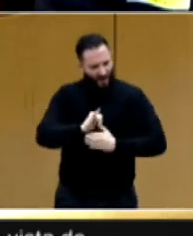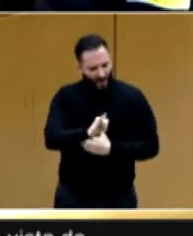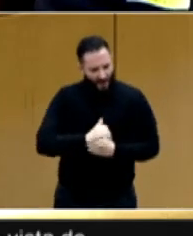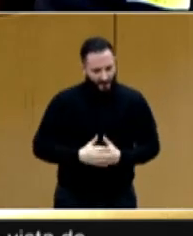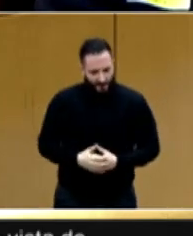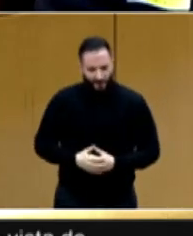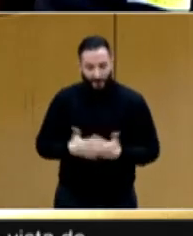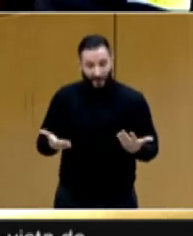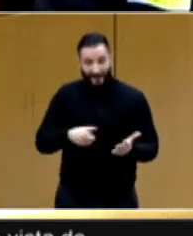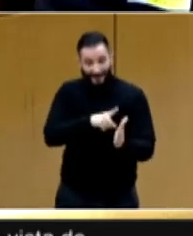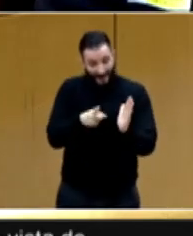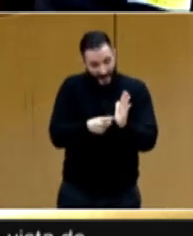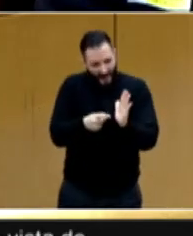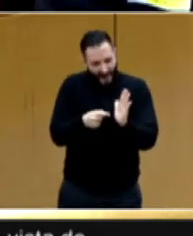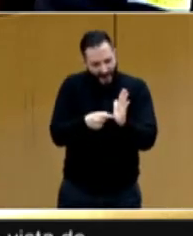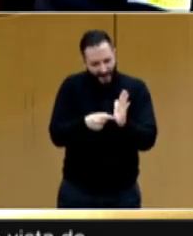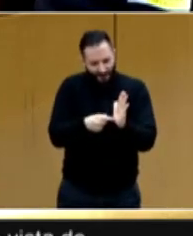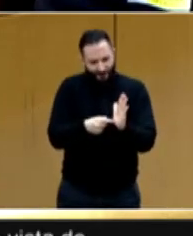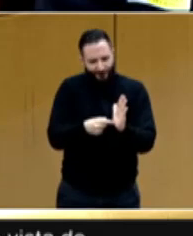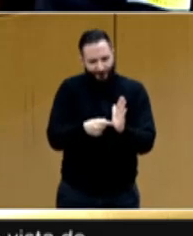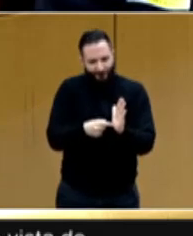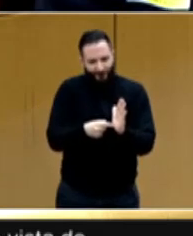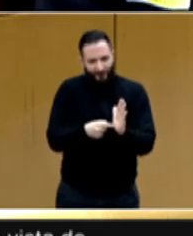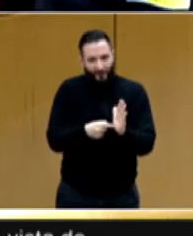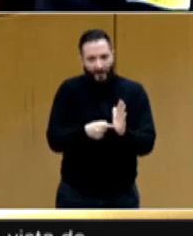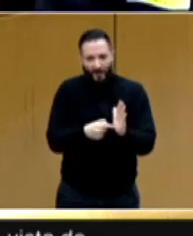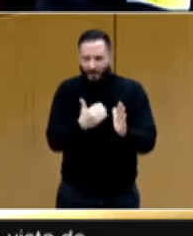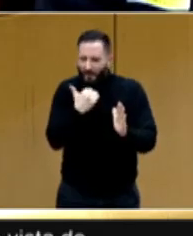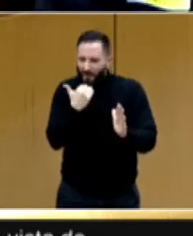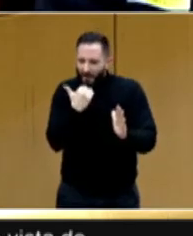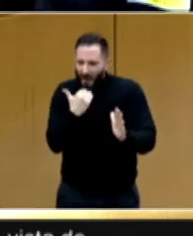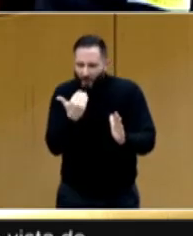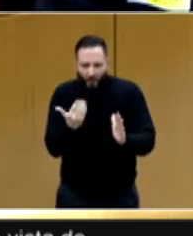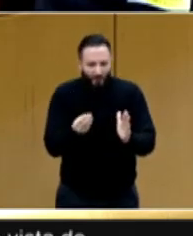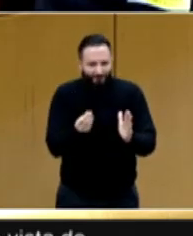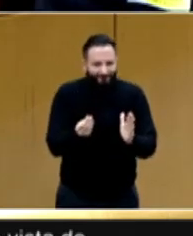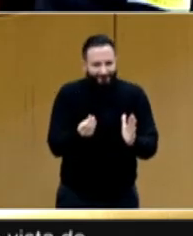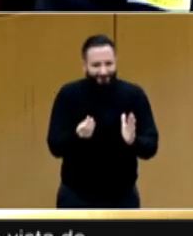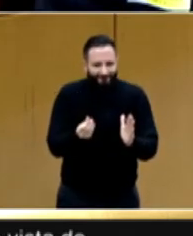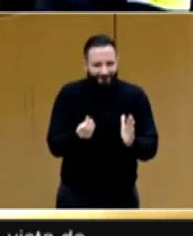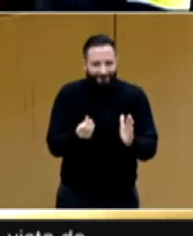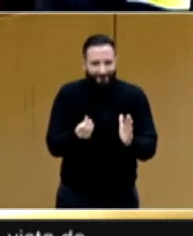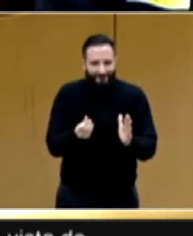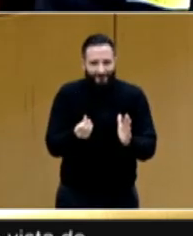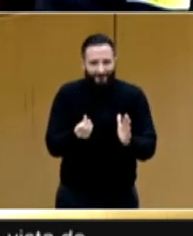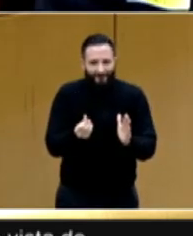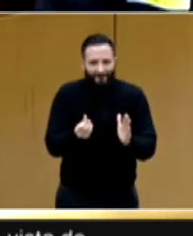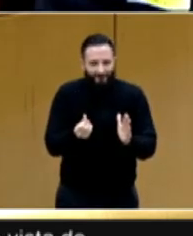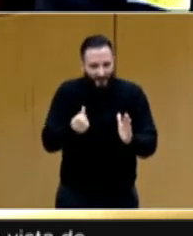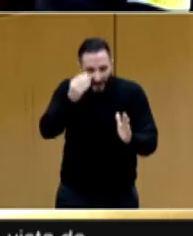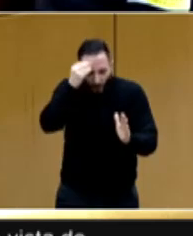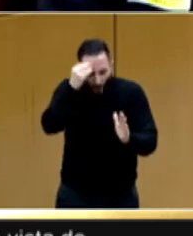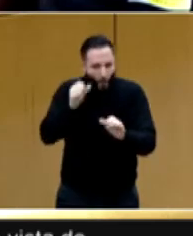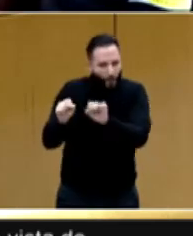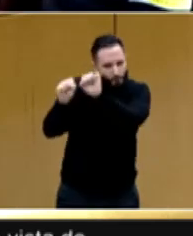esta ley protege de alguna manera o mejor que las anteriores que yo creo que sí